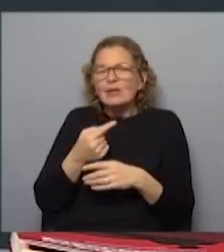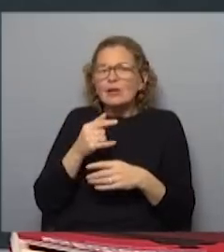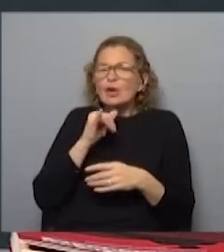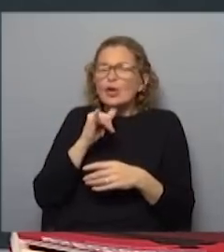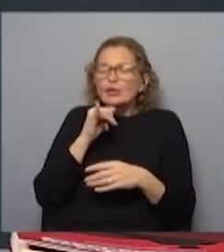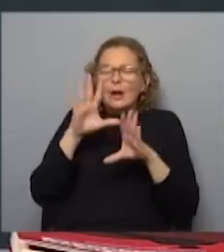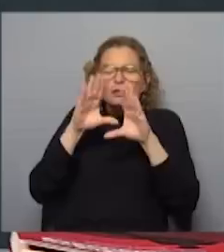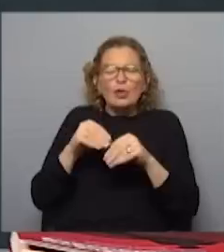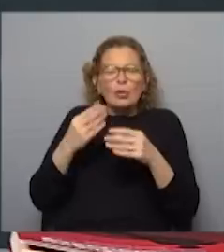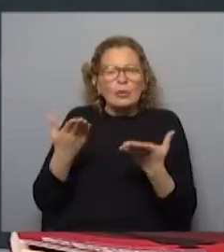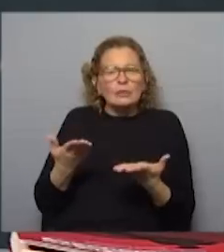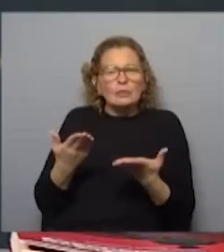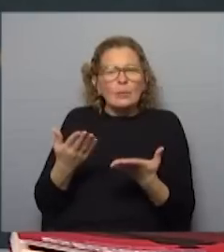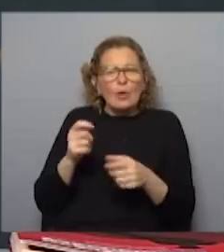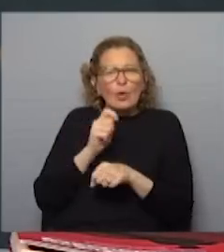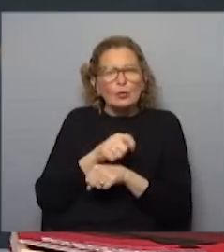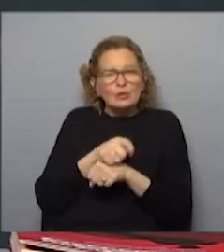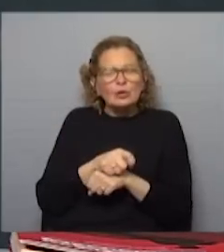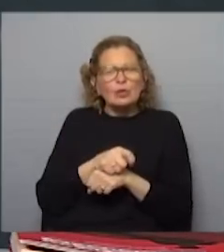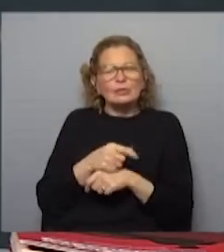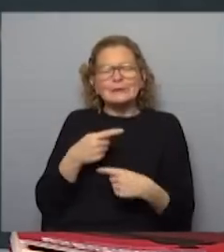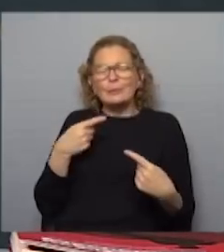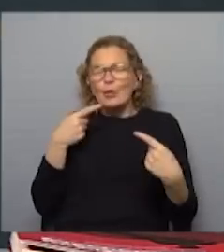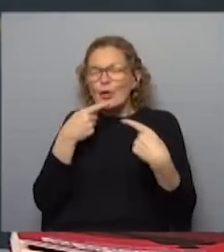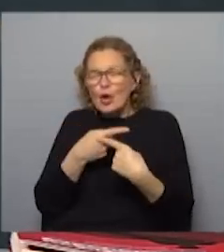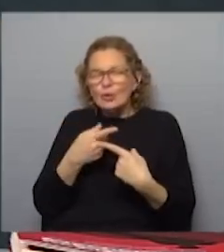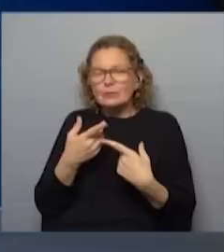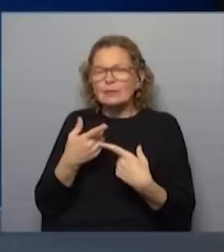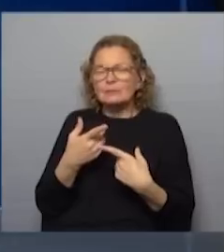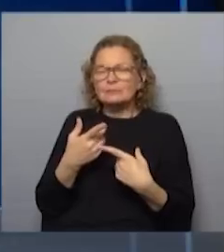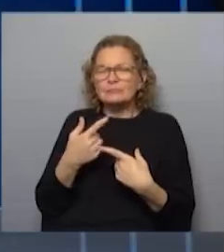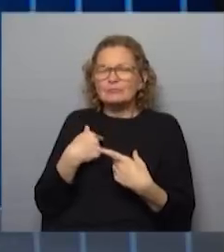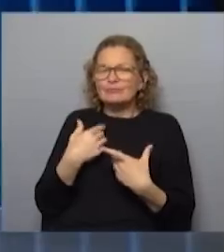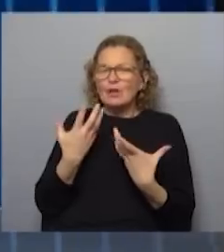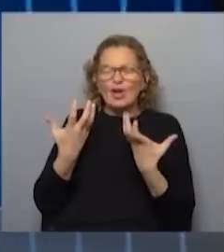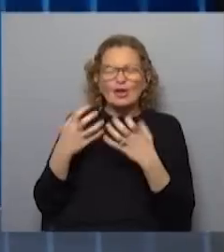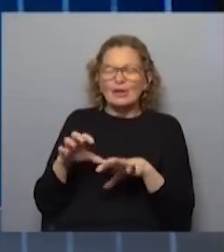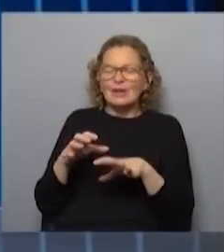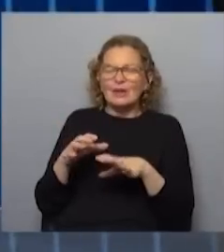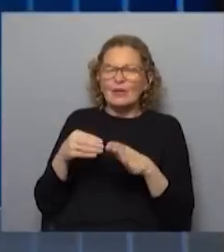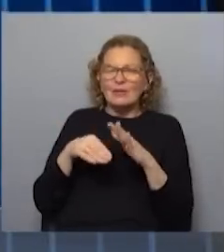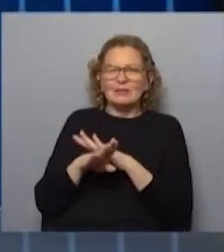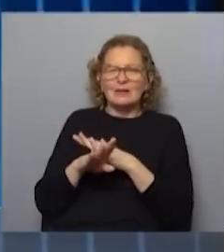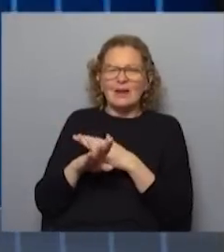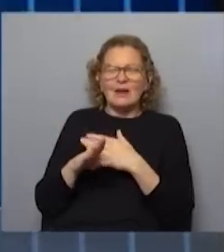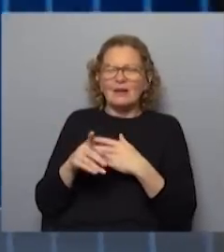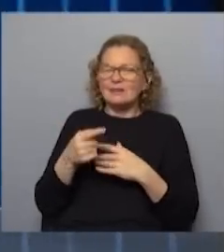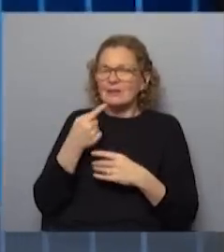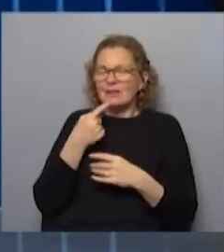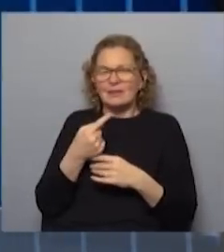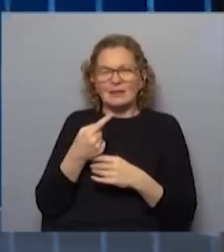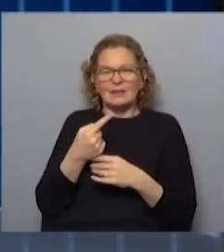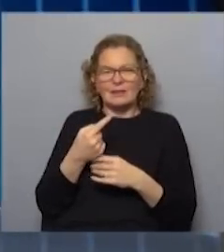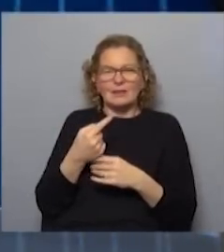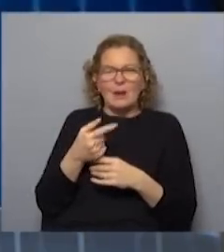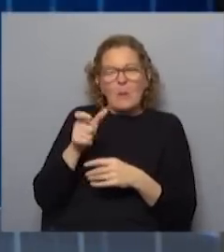contar absolutamente todo esto es una cuestión de Justicia es una cuestión de venganza que puede ser yo no quisiera entrar en un terreno de valoraciones